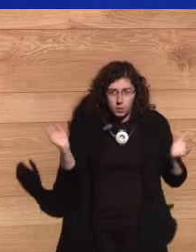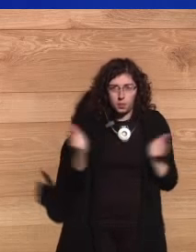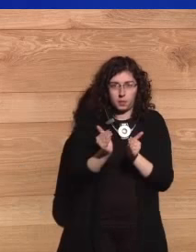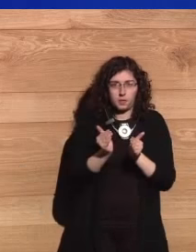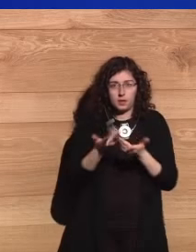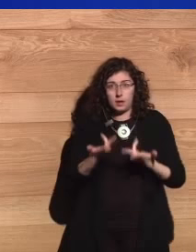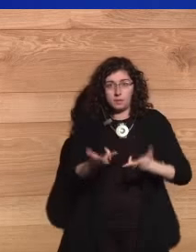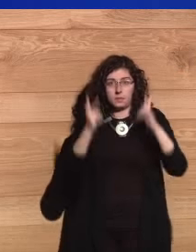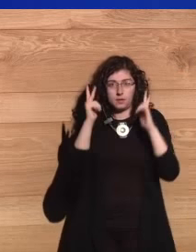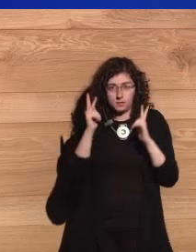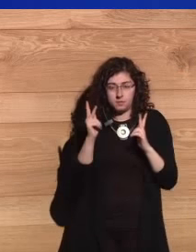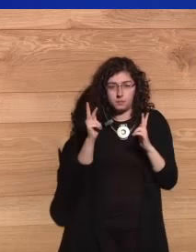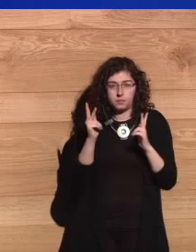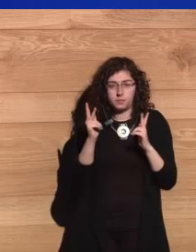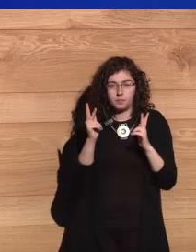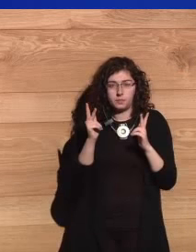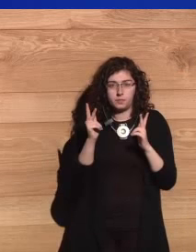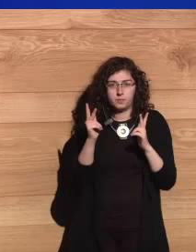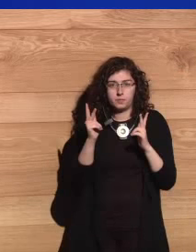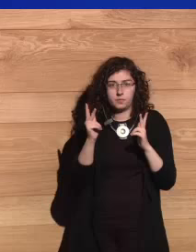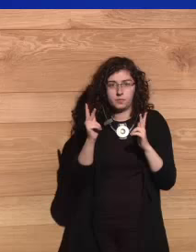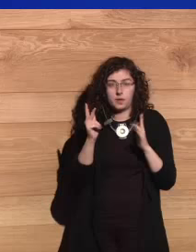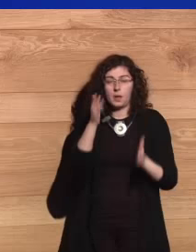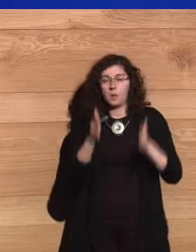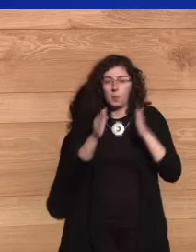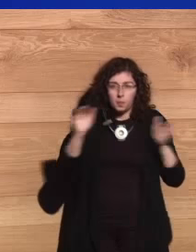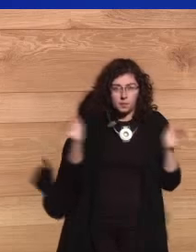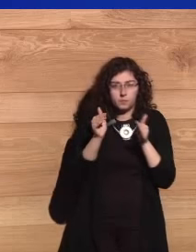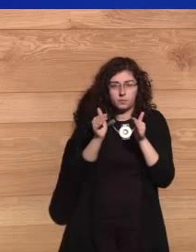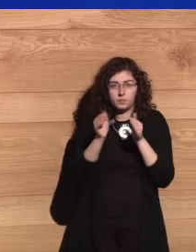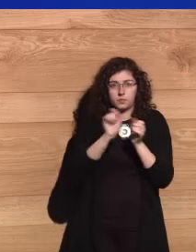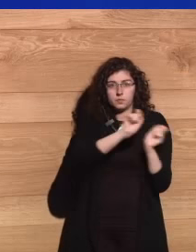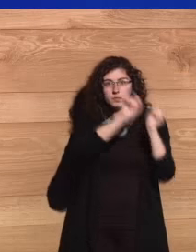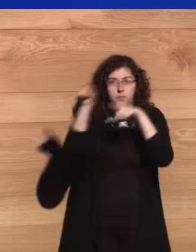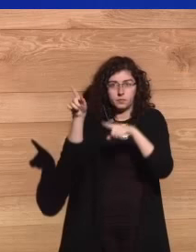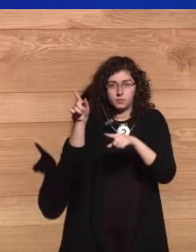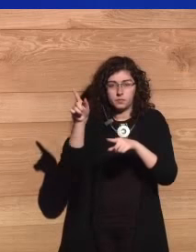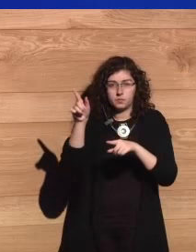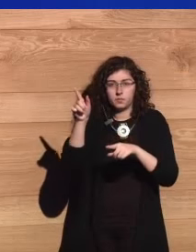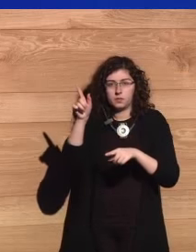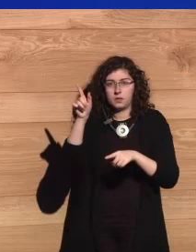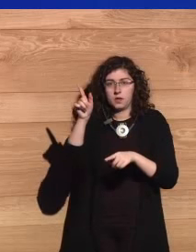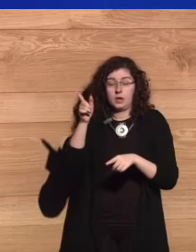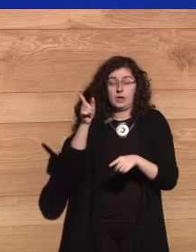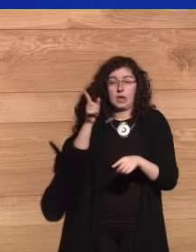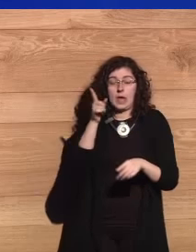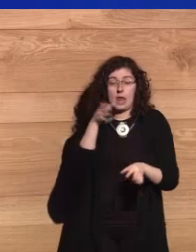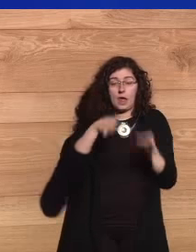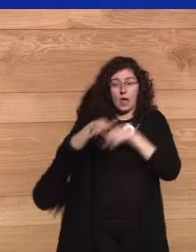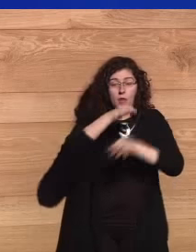van a permitir enviar microrobots que van a atacar a las células cancerígenas, por